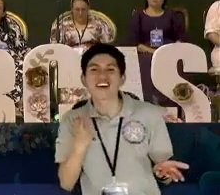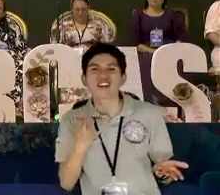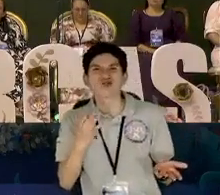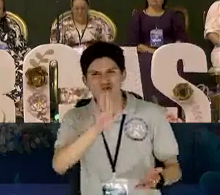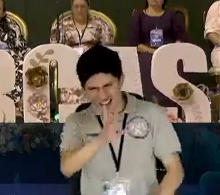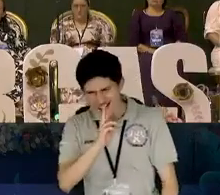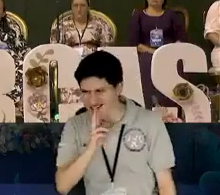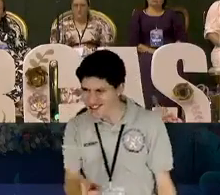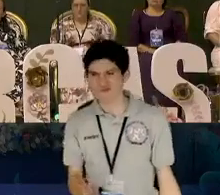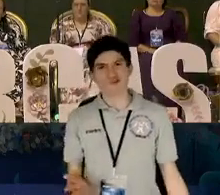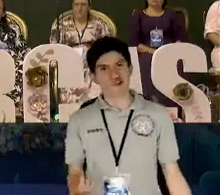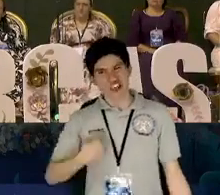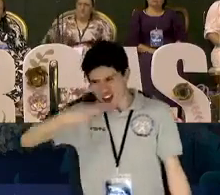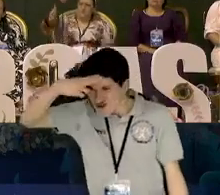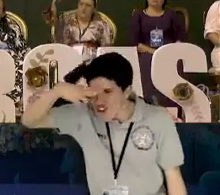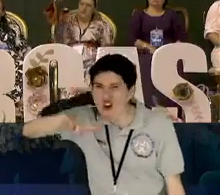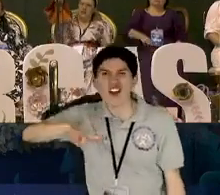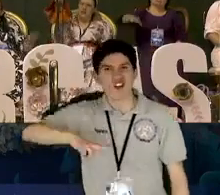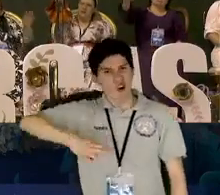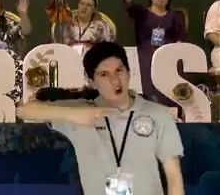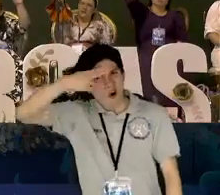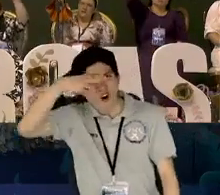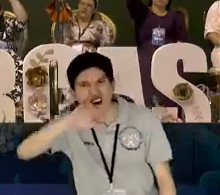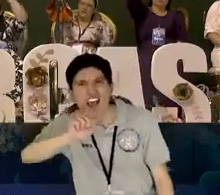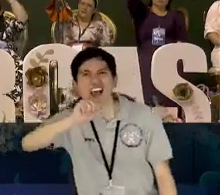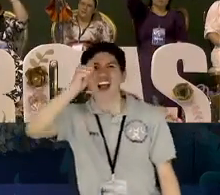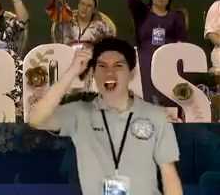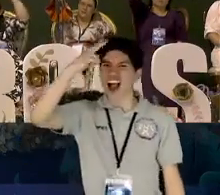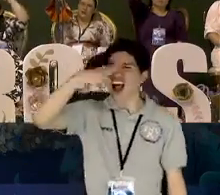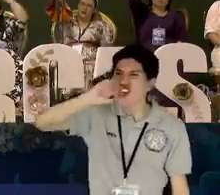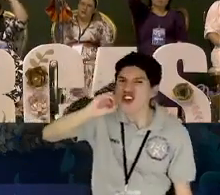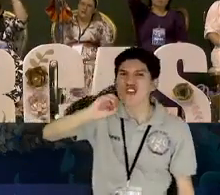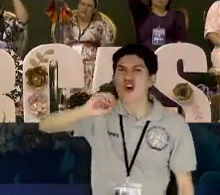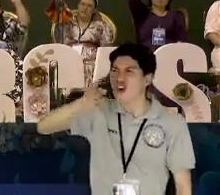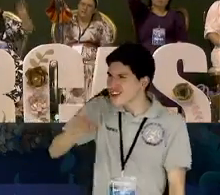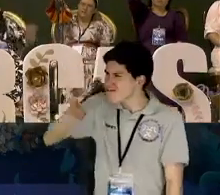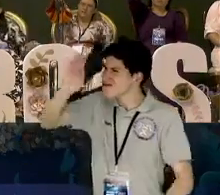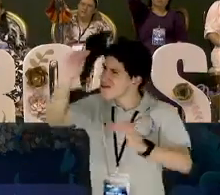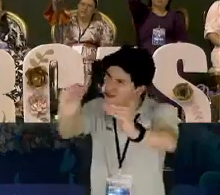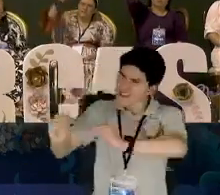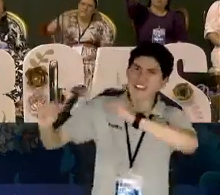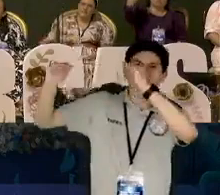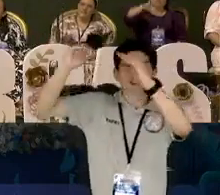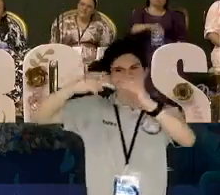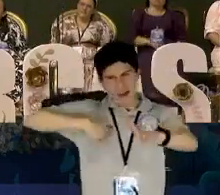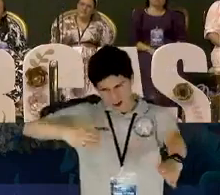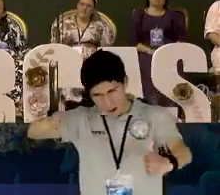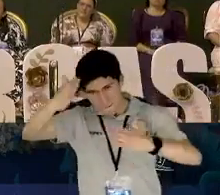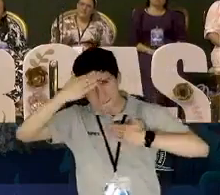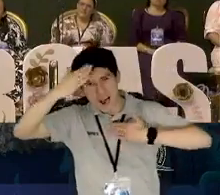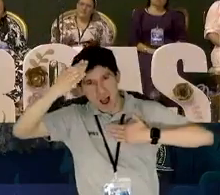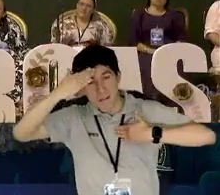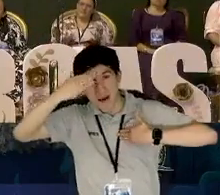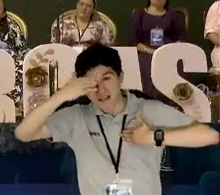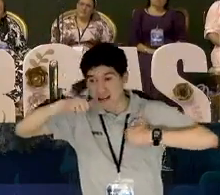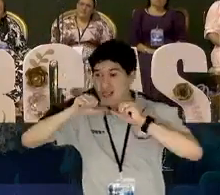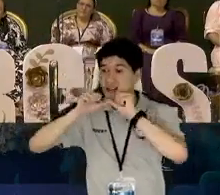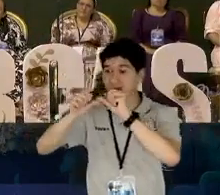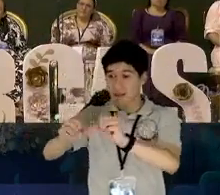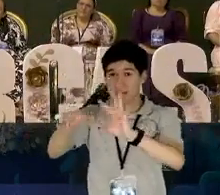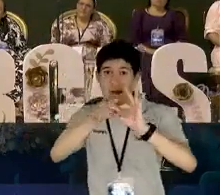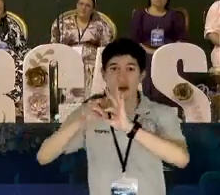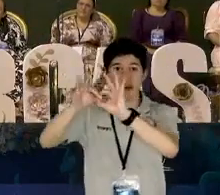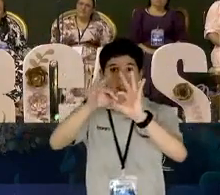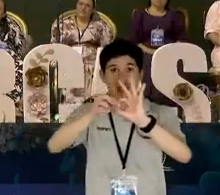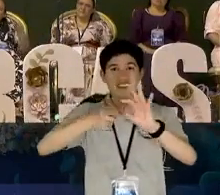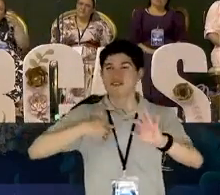soy hija del Dios Altísimo. Estoy convencida de que permanecer en la unidad es lo mejor que me ha